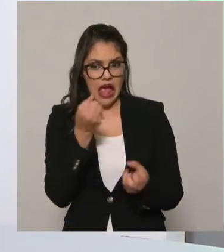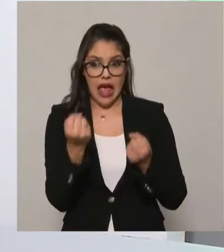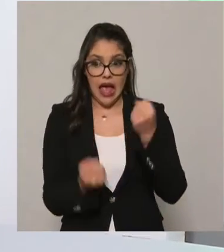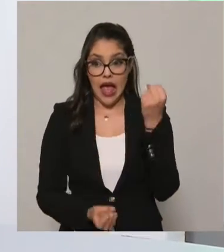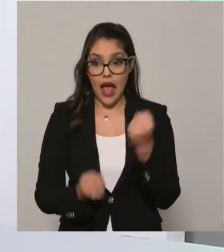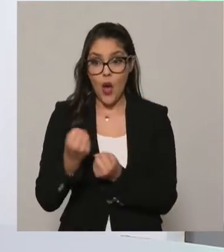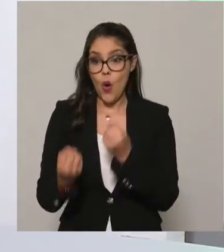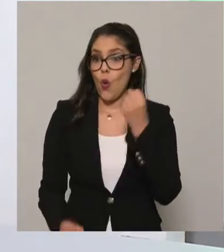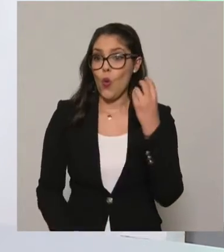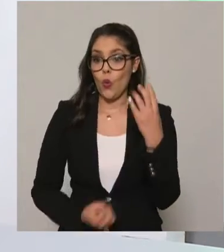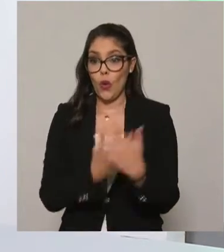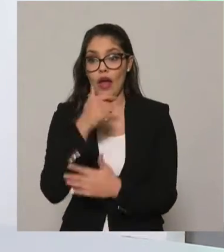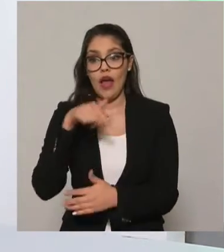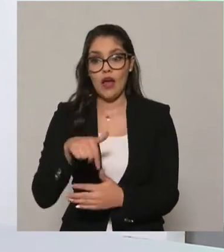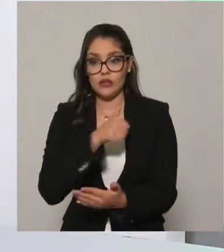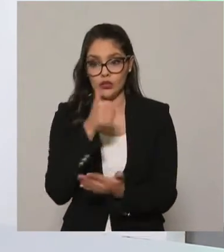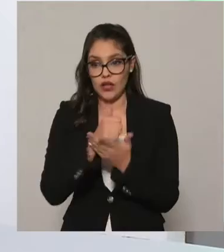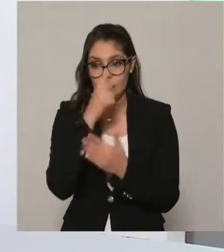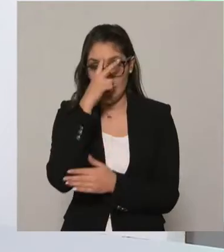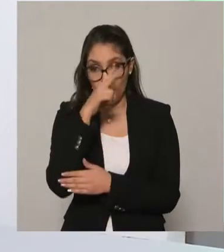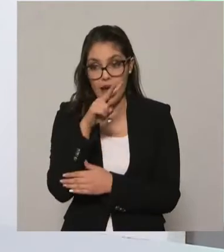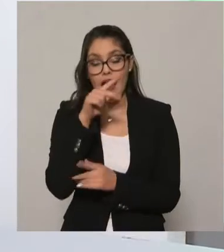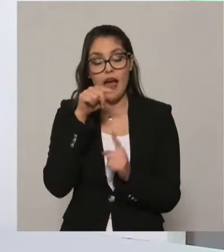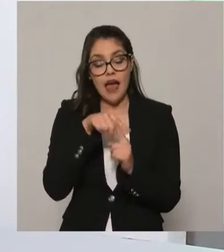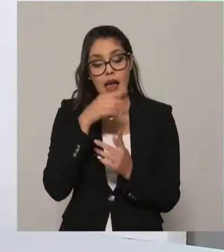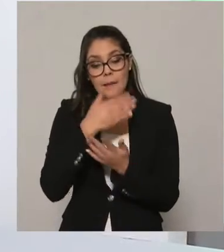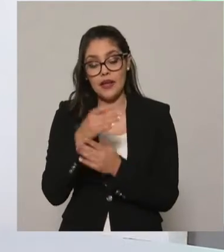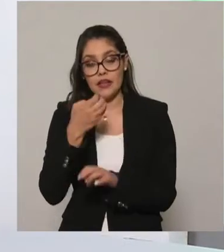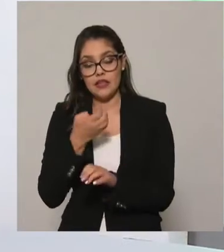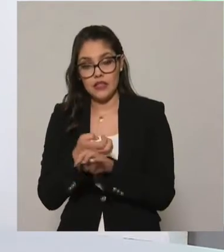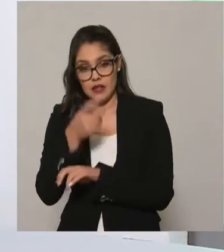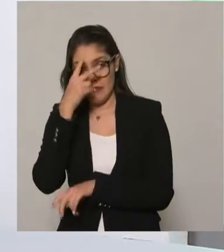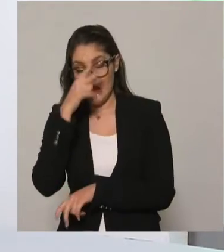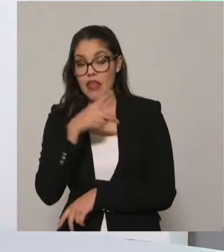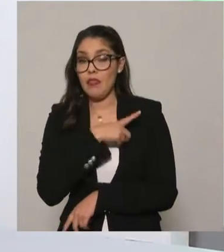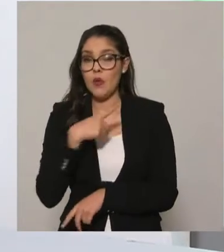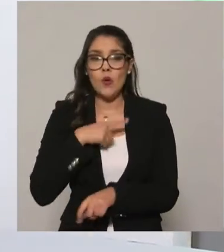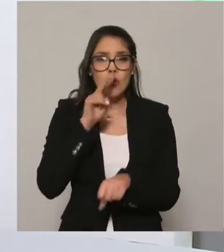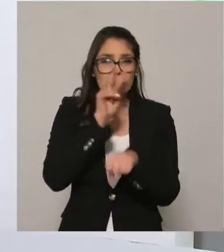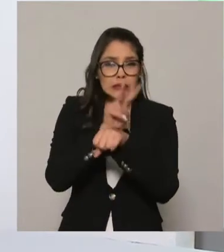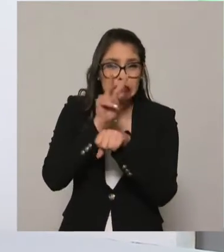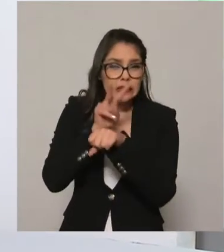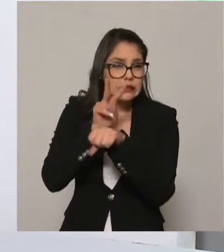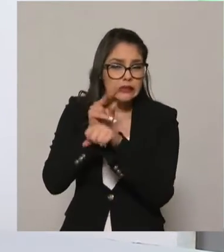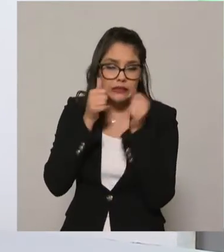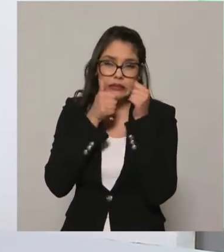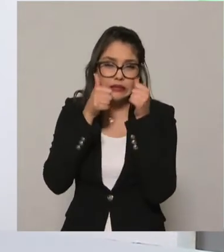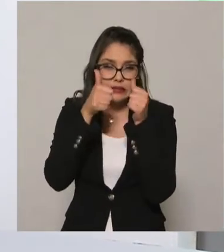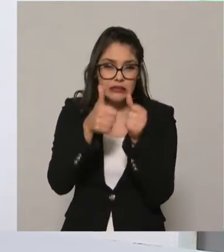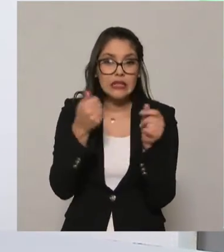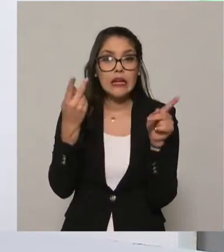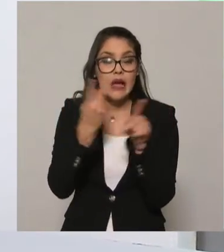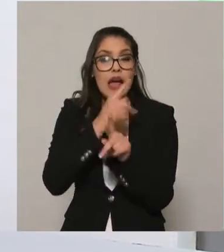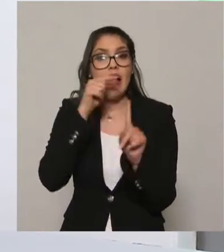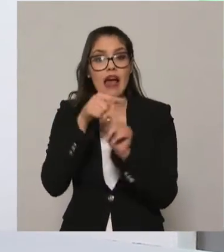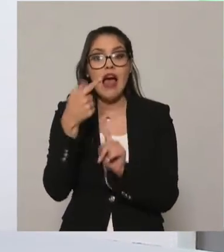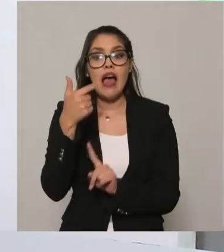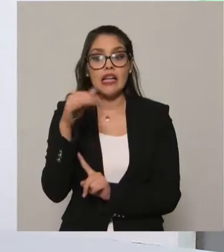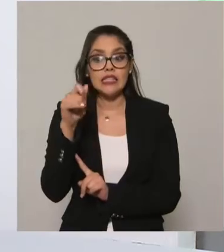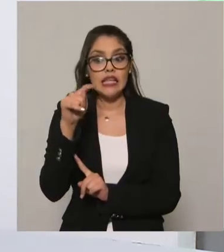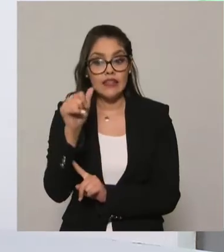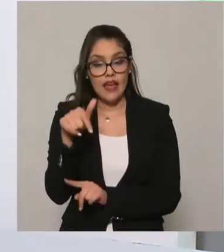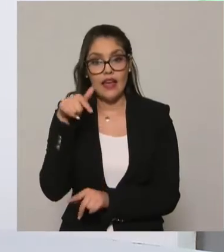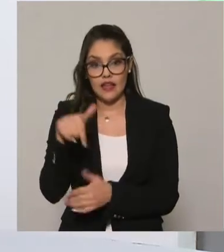en la capital del país y en el Estado de México deben estar muy pendientes de la publicación de la Gaceta Oficial